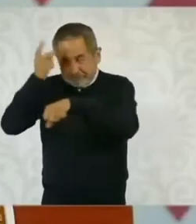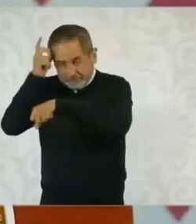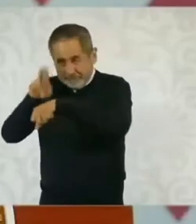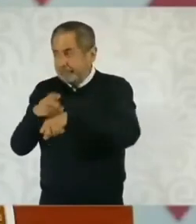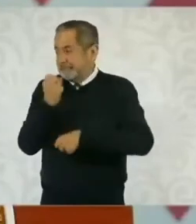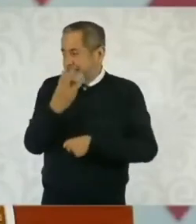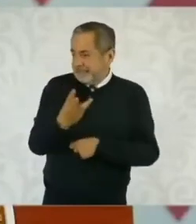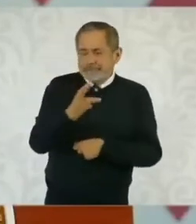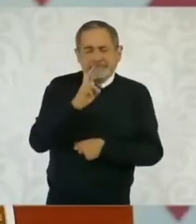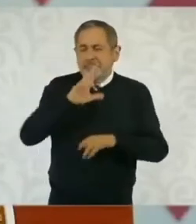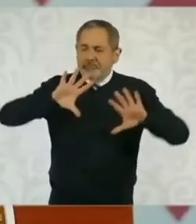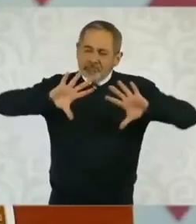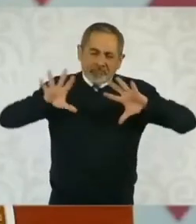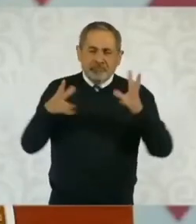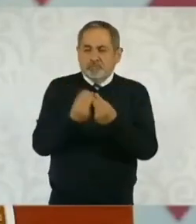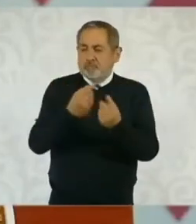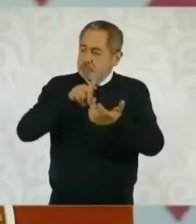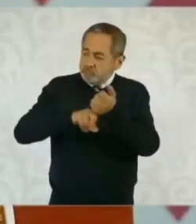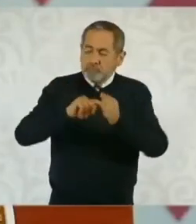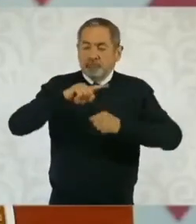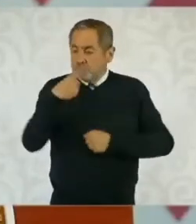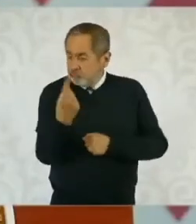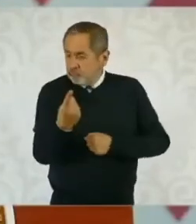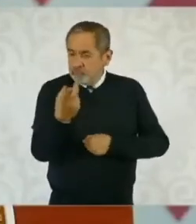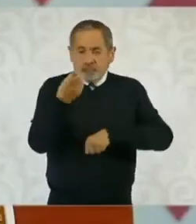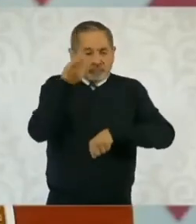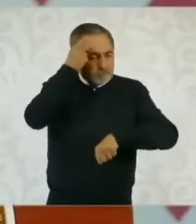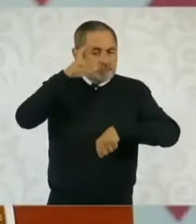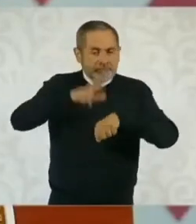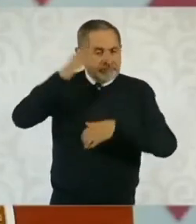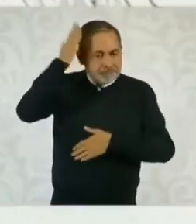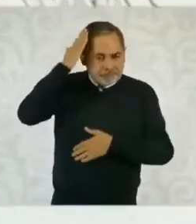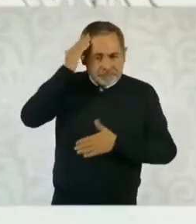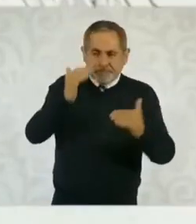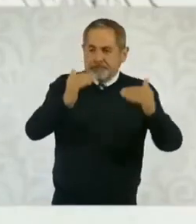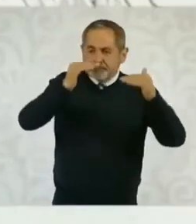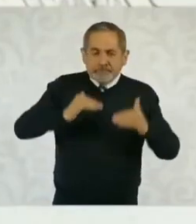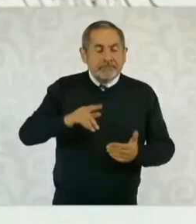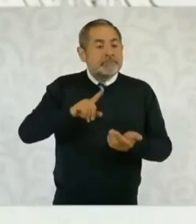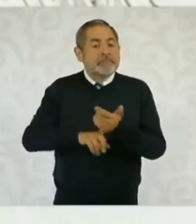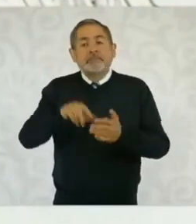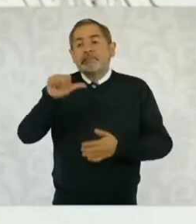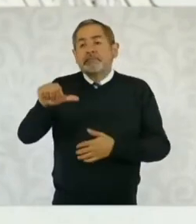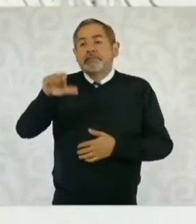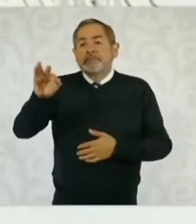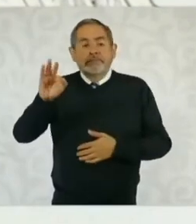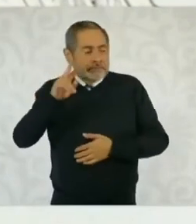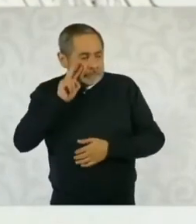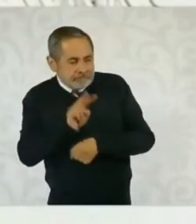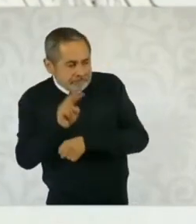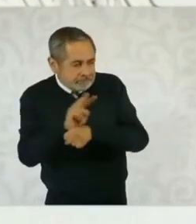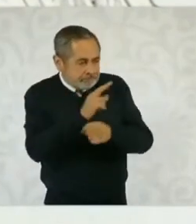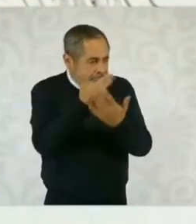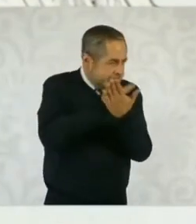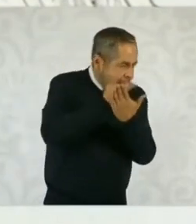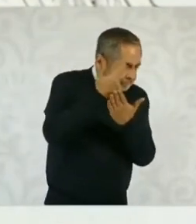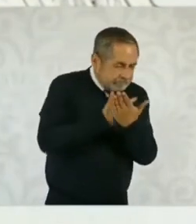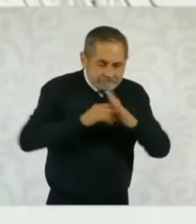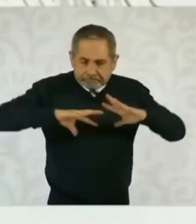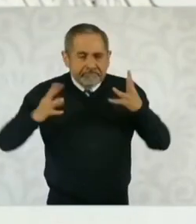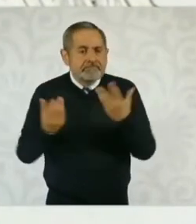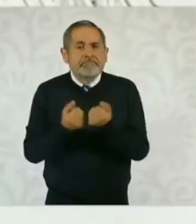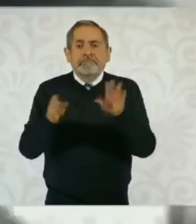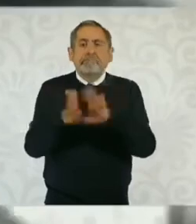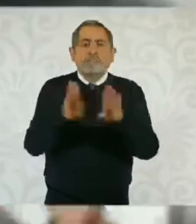hacer auditorías, que sean auditables todos los recursos y que sea muy claro cómo se construyen viviendas, cómo se